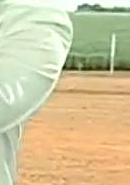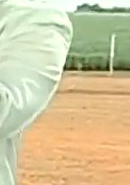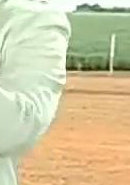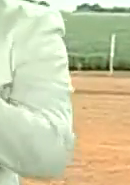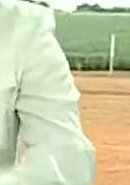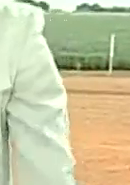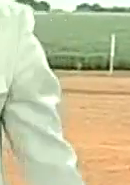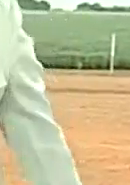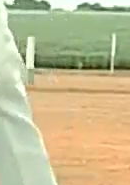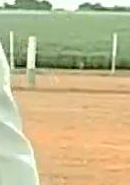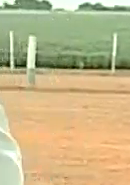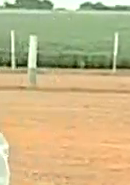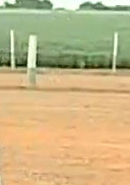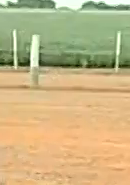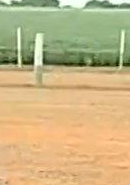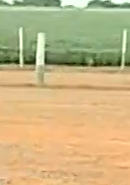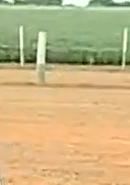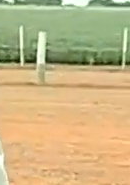Zambrano.